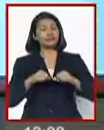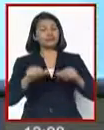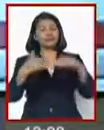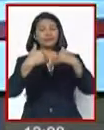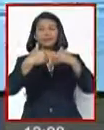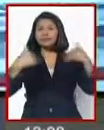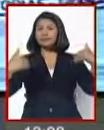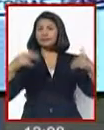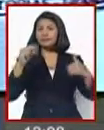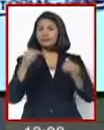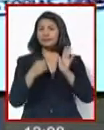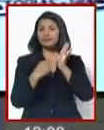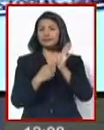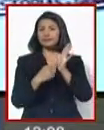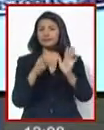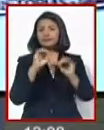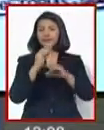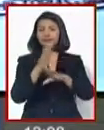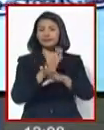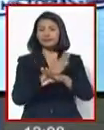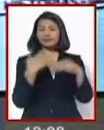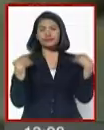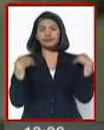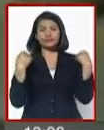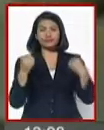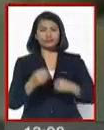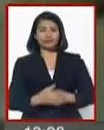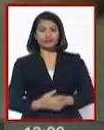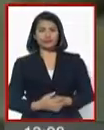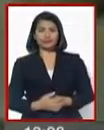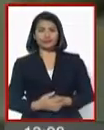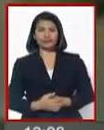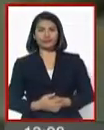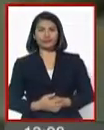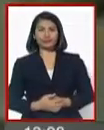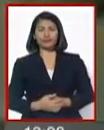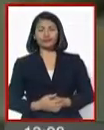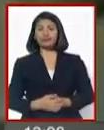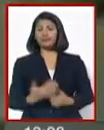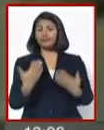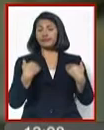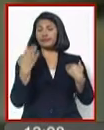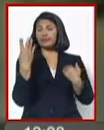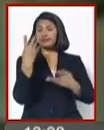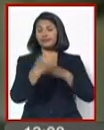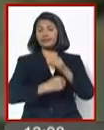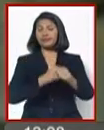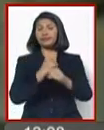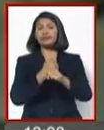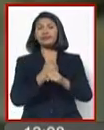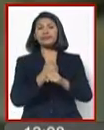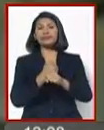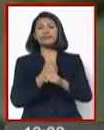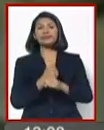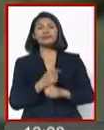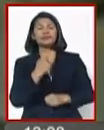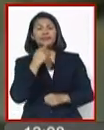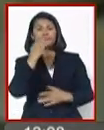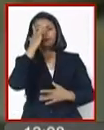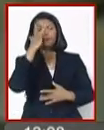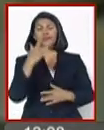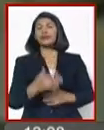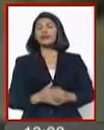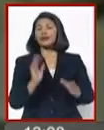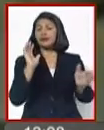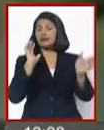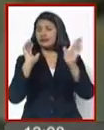aislado y hasta el momento no presenta ninguna mejoría en salud. El menor de 14 años, quien cuenta con un cuadro clínico en relación a la rabia